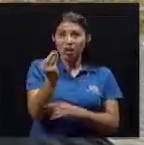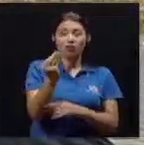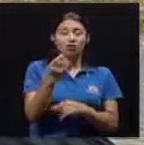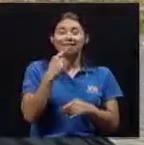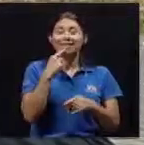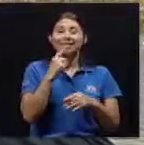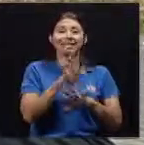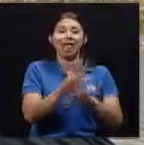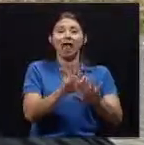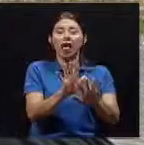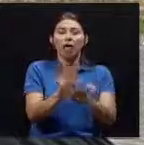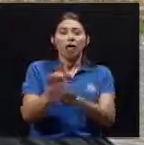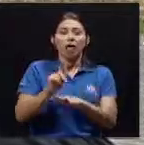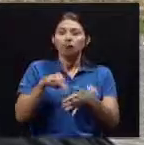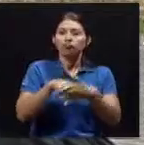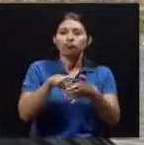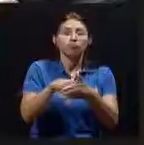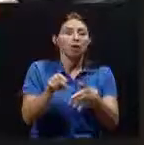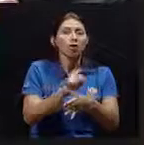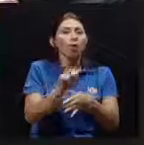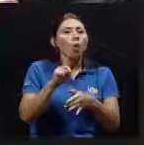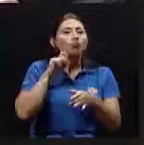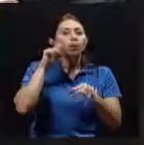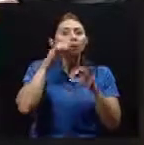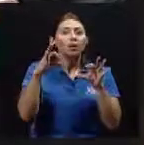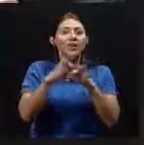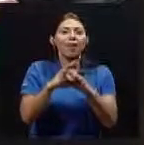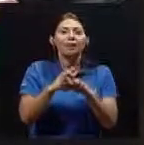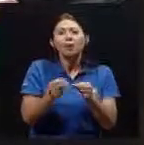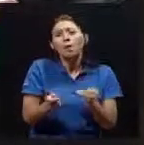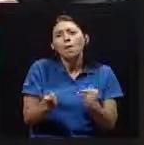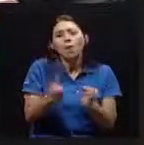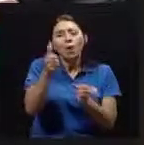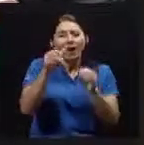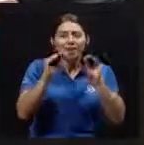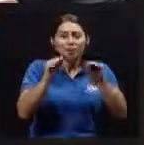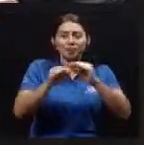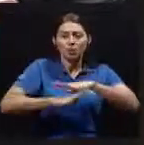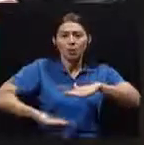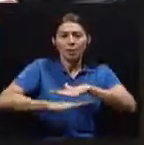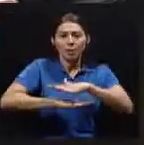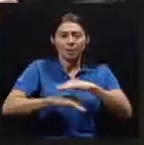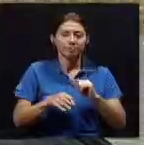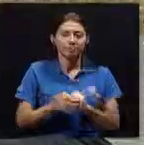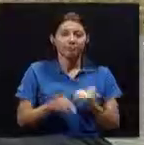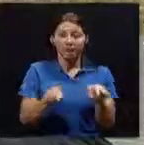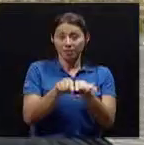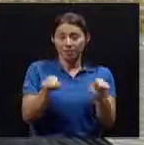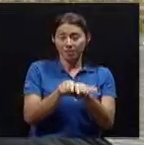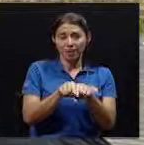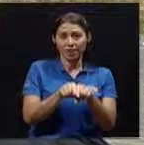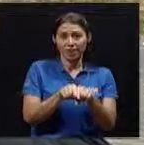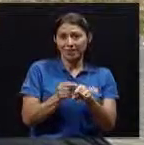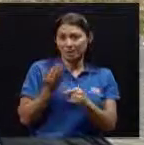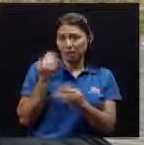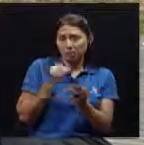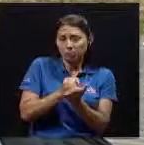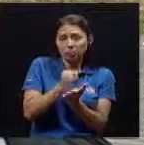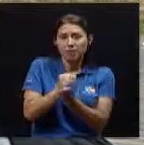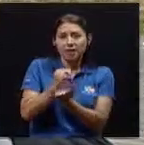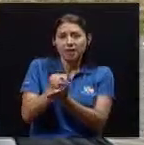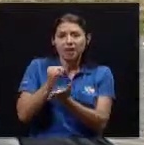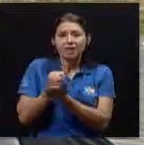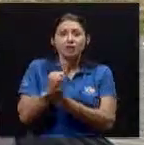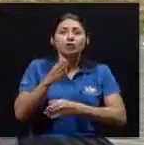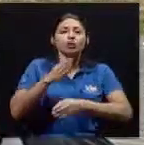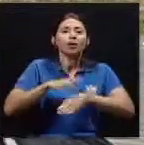ejercen su sexualidad con muy pobre educación. Y por otro lado, las investigaciones recientes